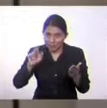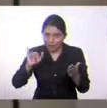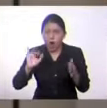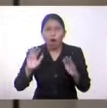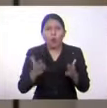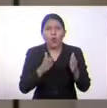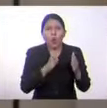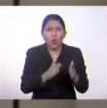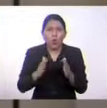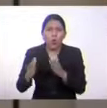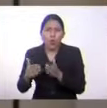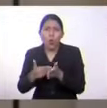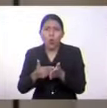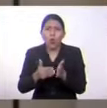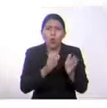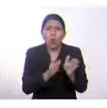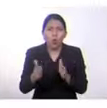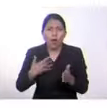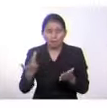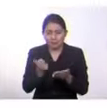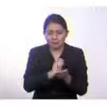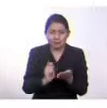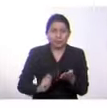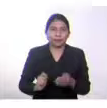de seguir para escribir una.